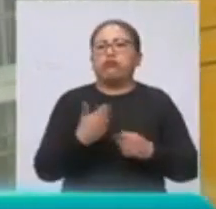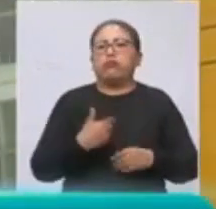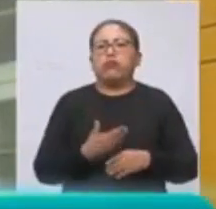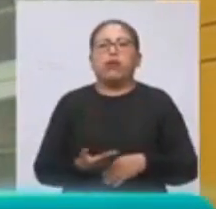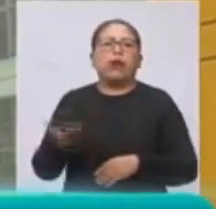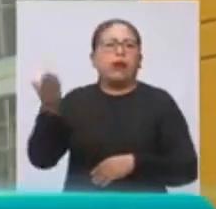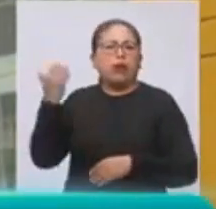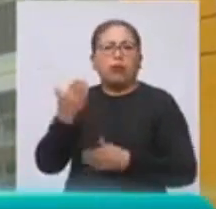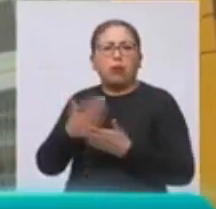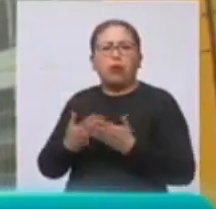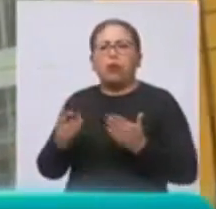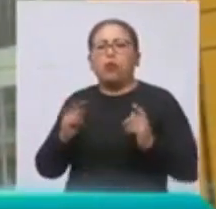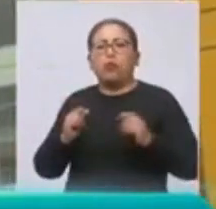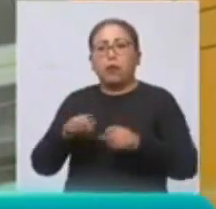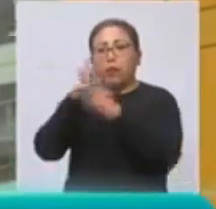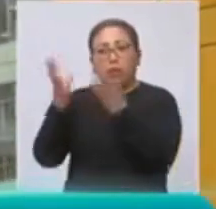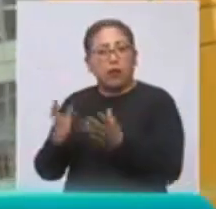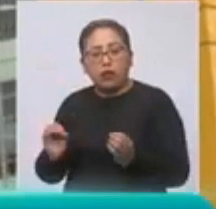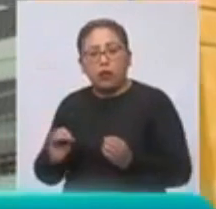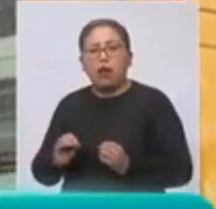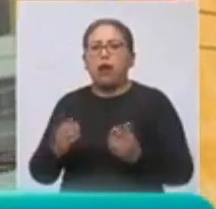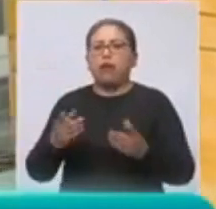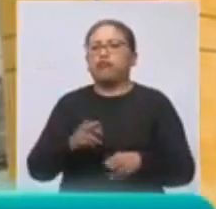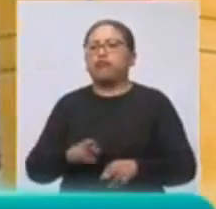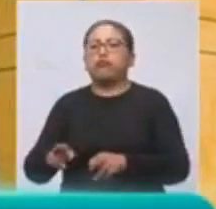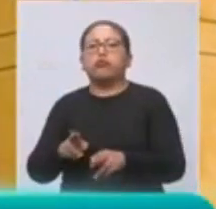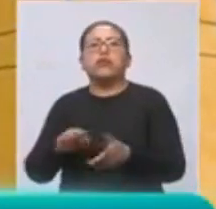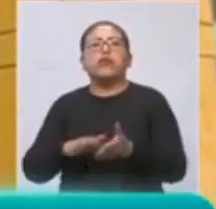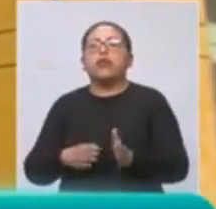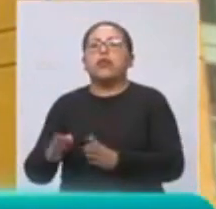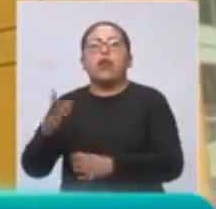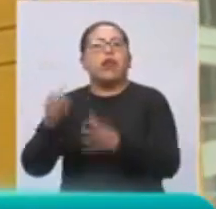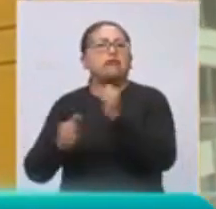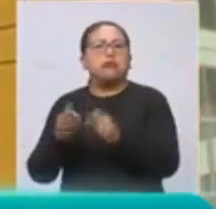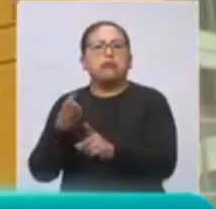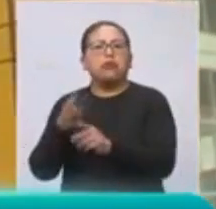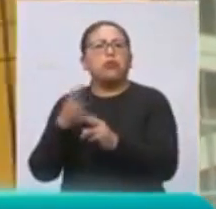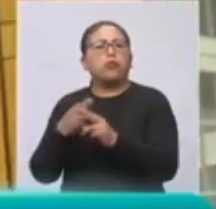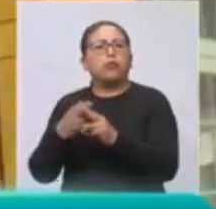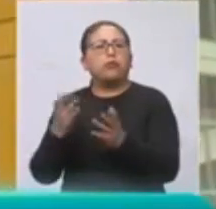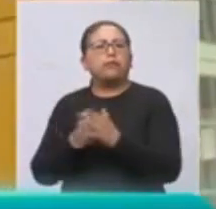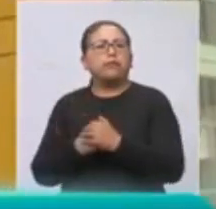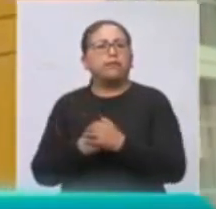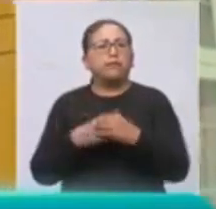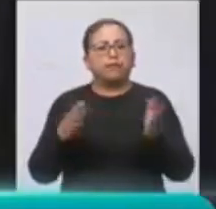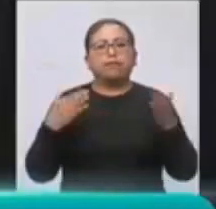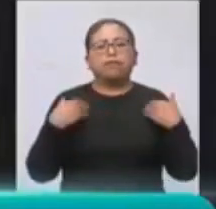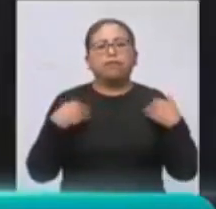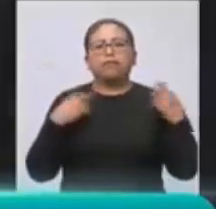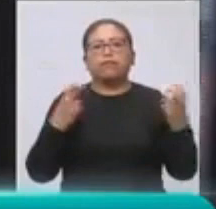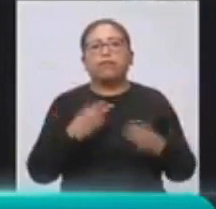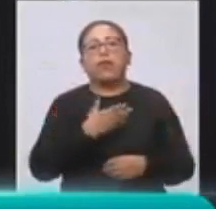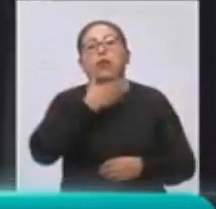existía la ruta de la leche. Es un municipio muy productivo y también ya va a ser, se